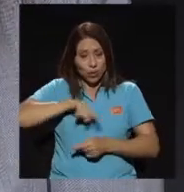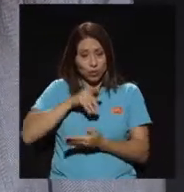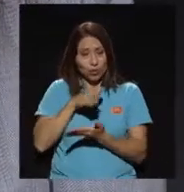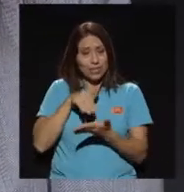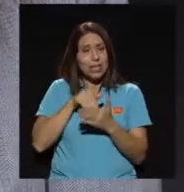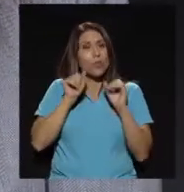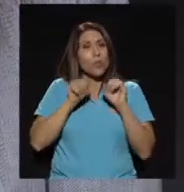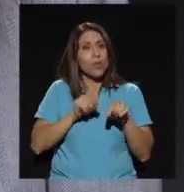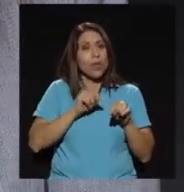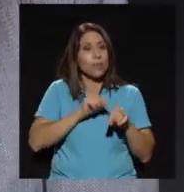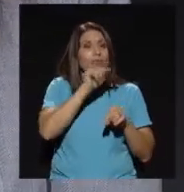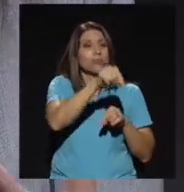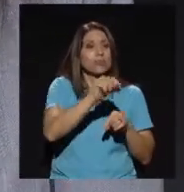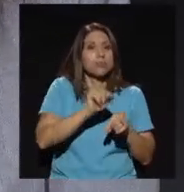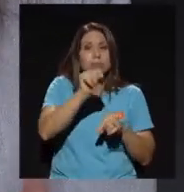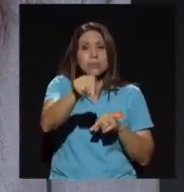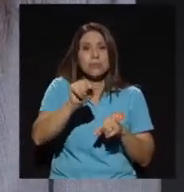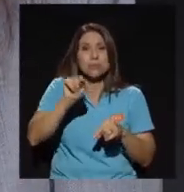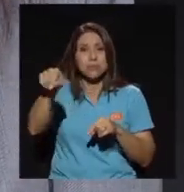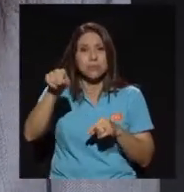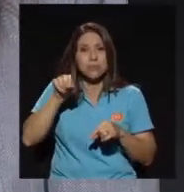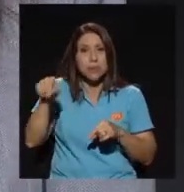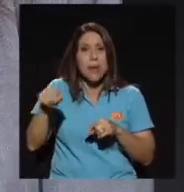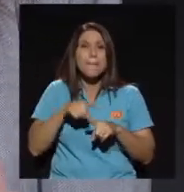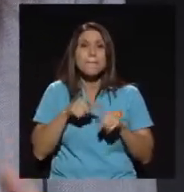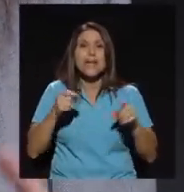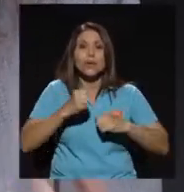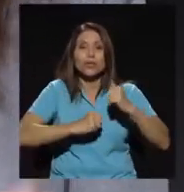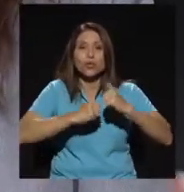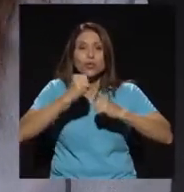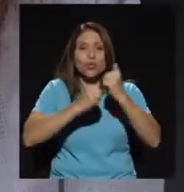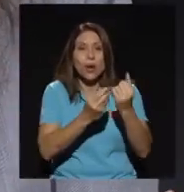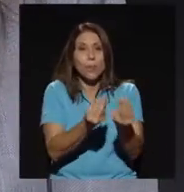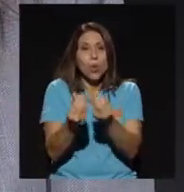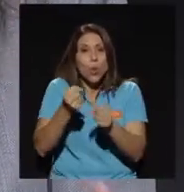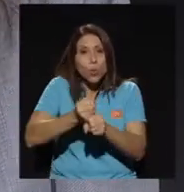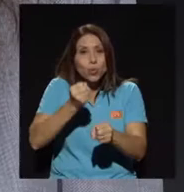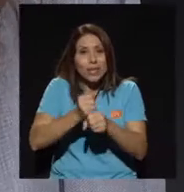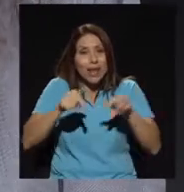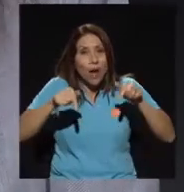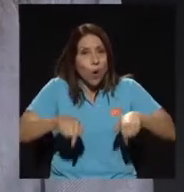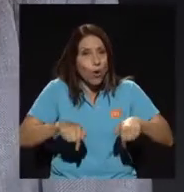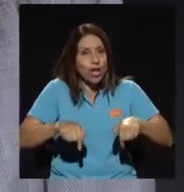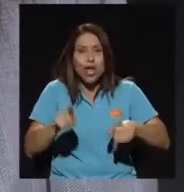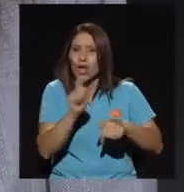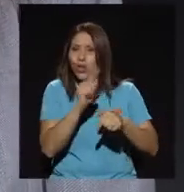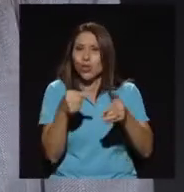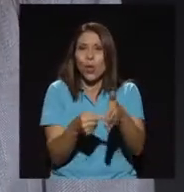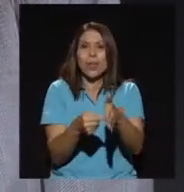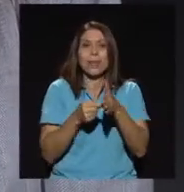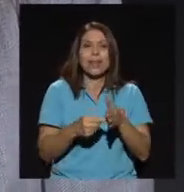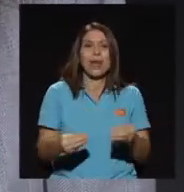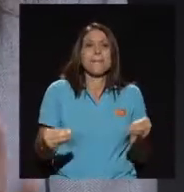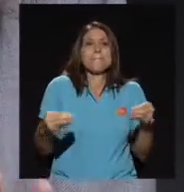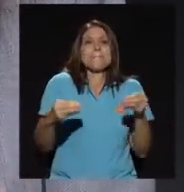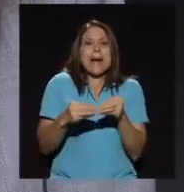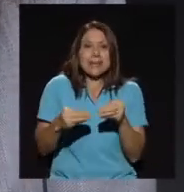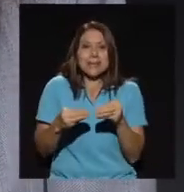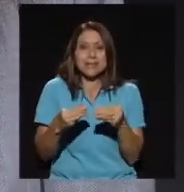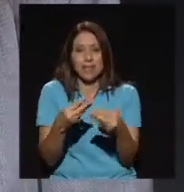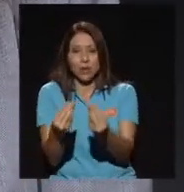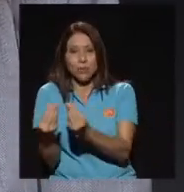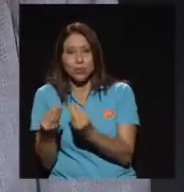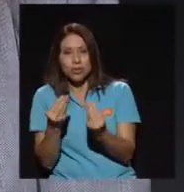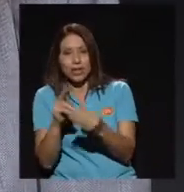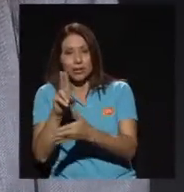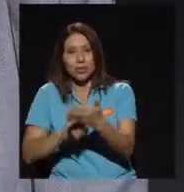oportunidades interesantes afuera. Pero la estructura productiva hoy no parece estar demandando más que lo que las universidades están produciendo. Entonces hay un reto